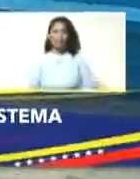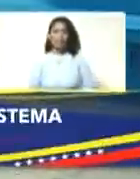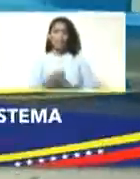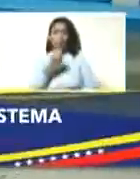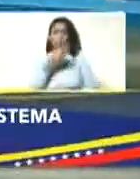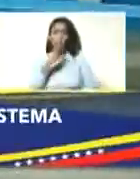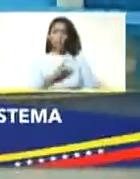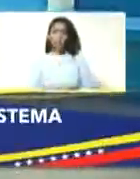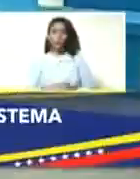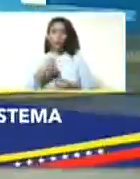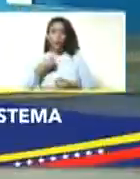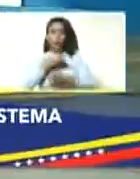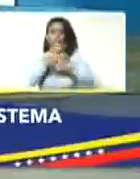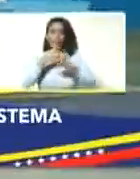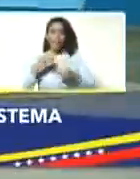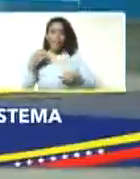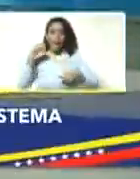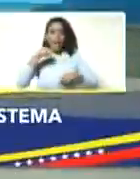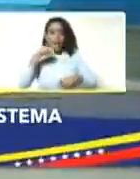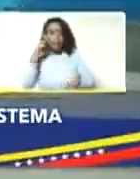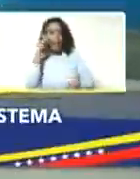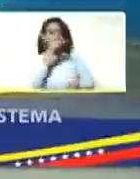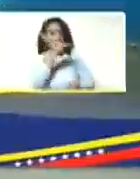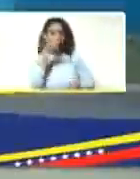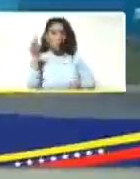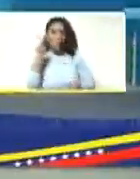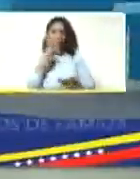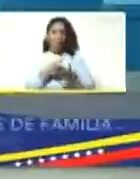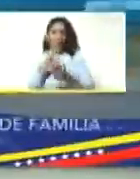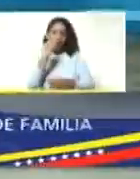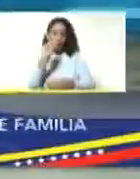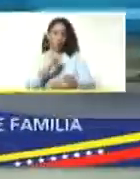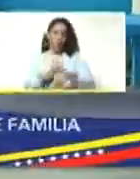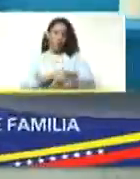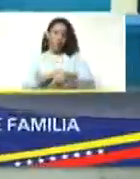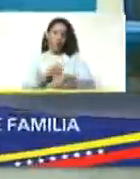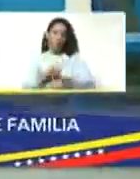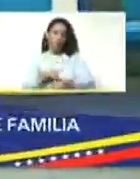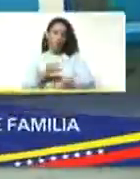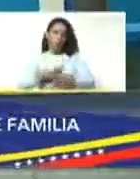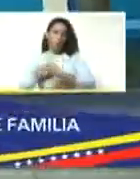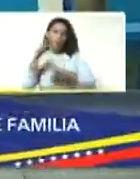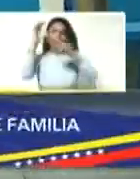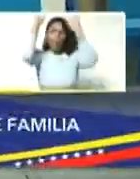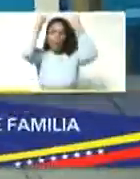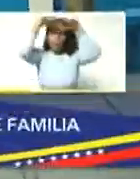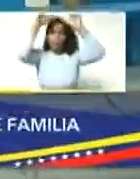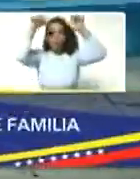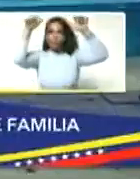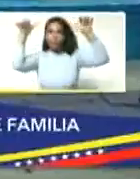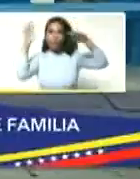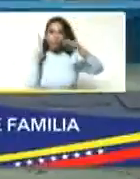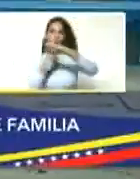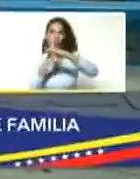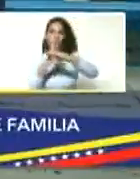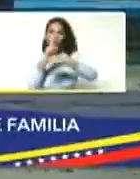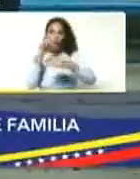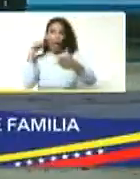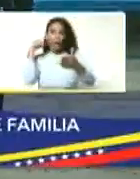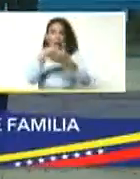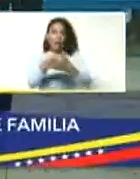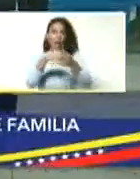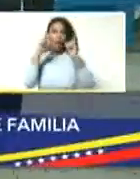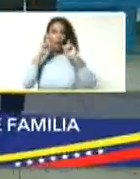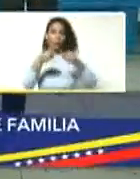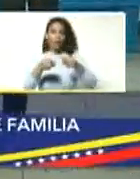Bueno, estoy muy contento de estar aquí. Llegamos un poco tarde porque estaba lloviendo y hubo un accidente en la